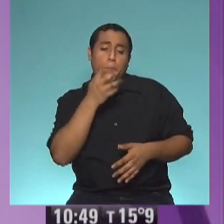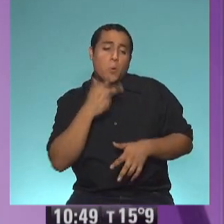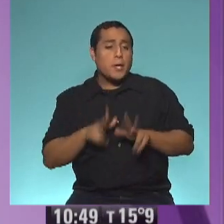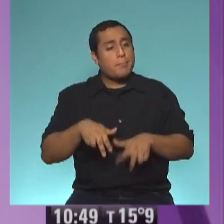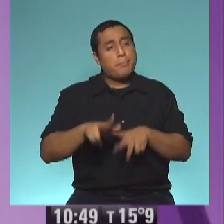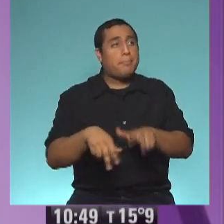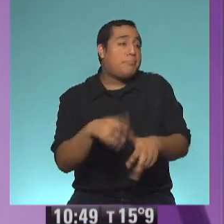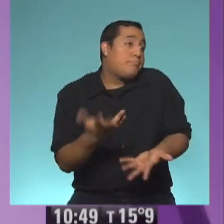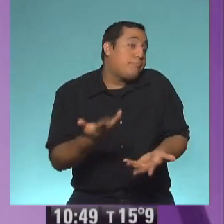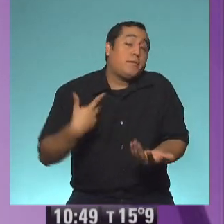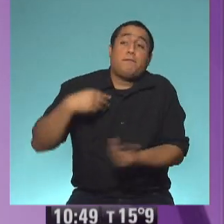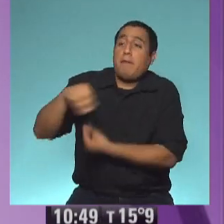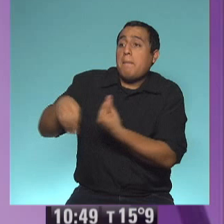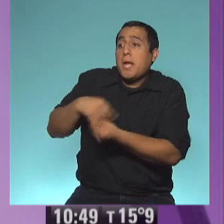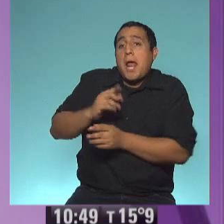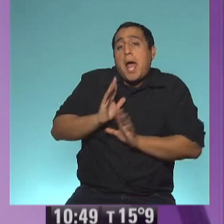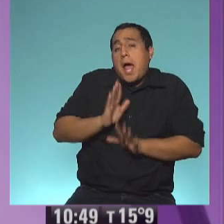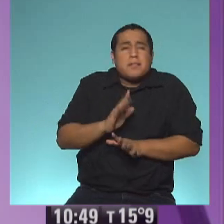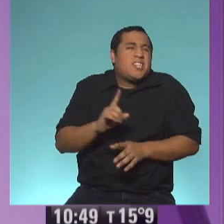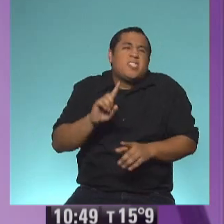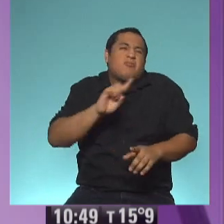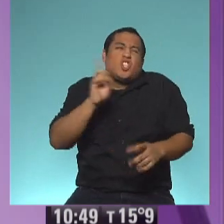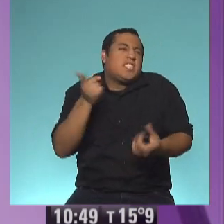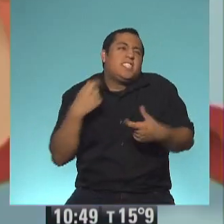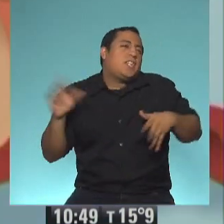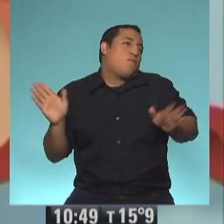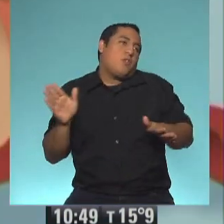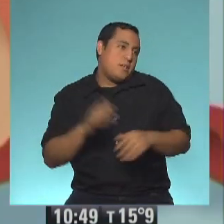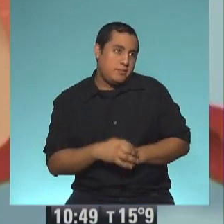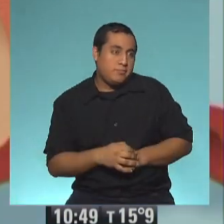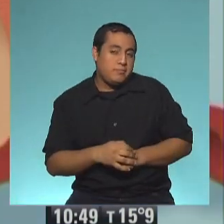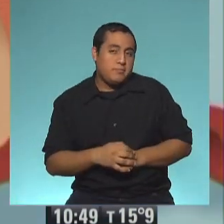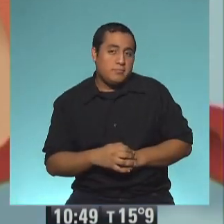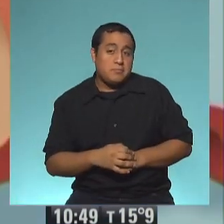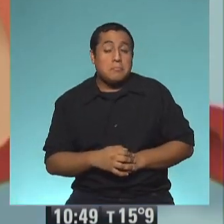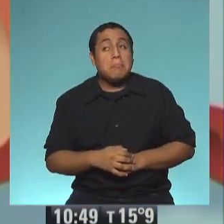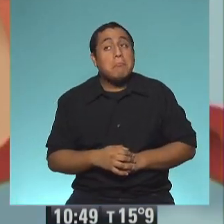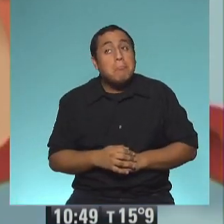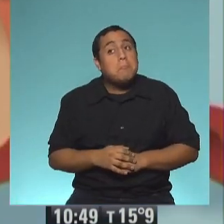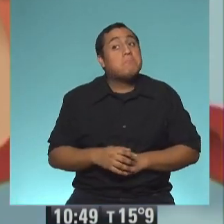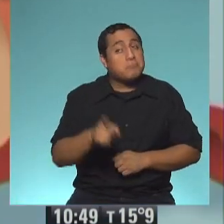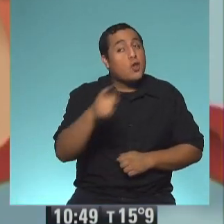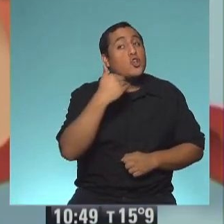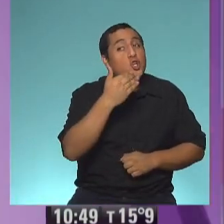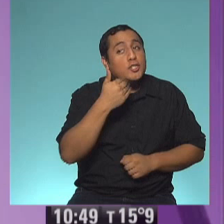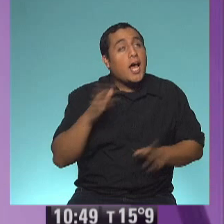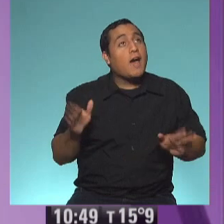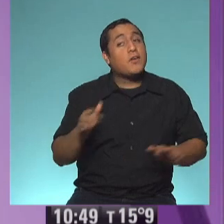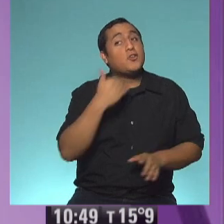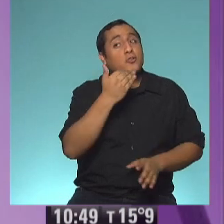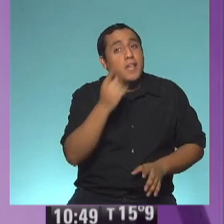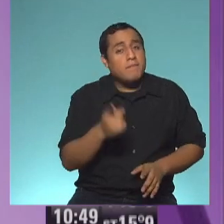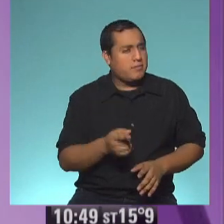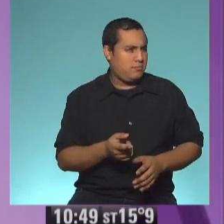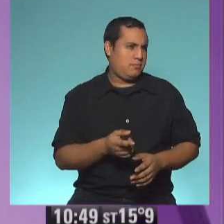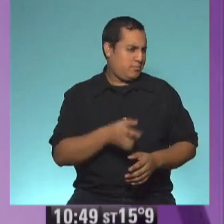como todos en la familia nosotros no necesitamos volar y vos no sabés volar pero como